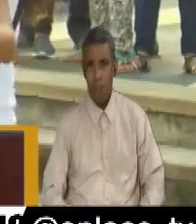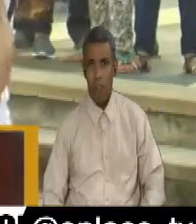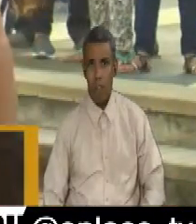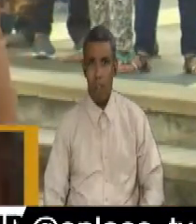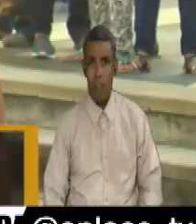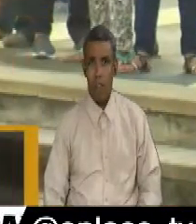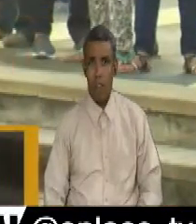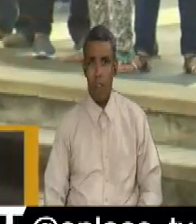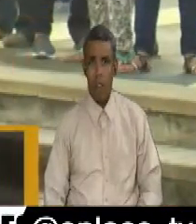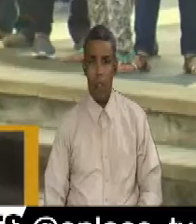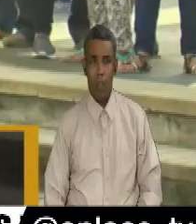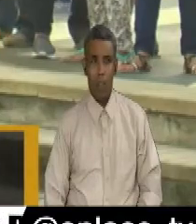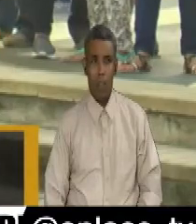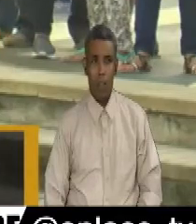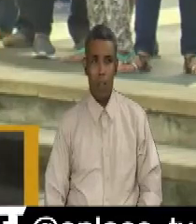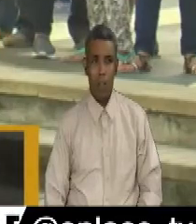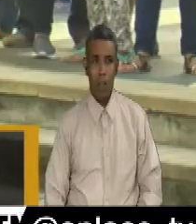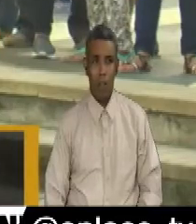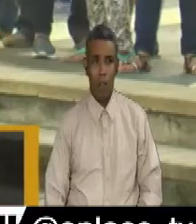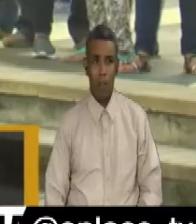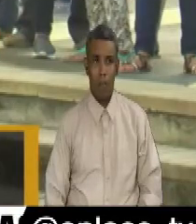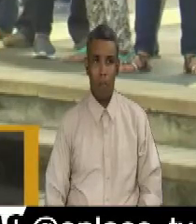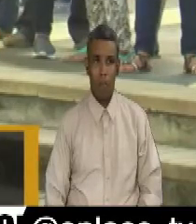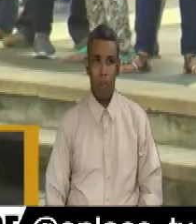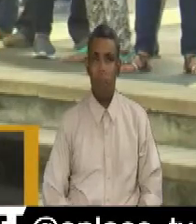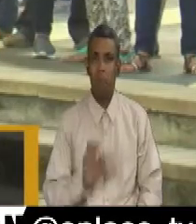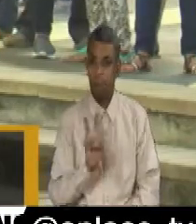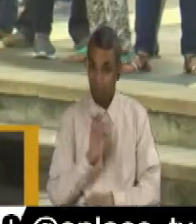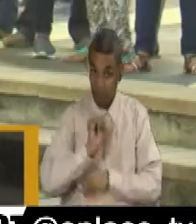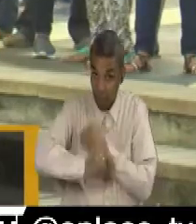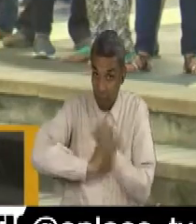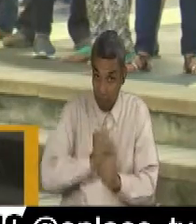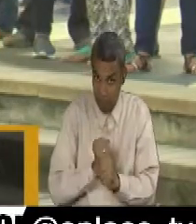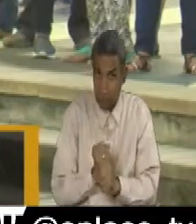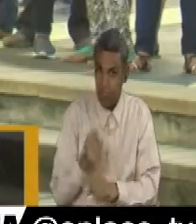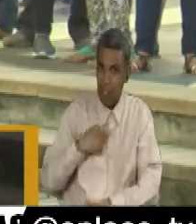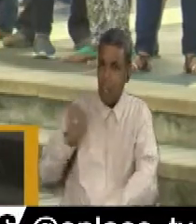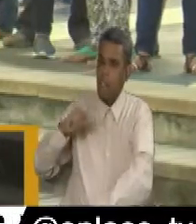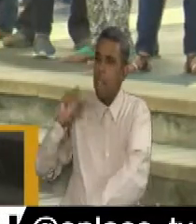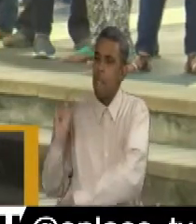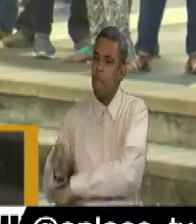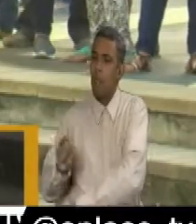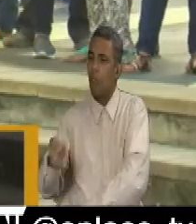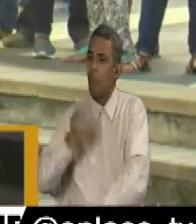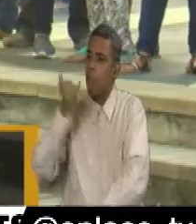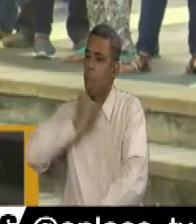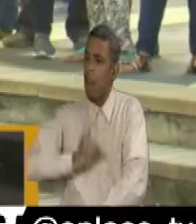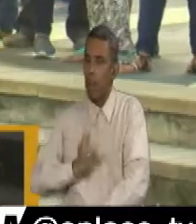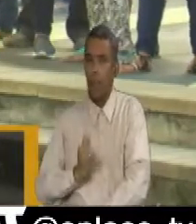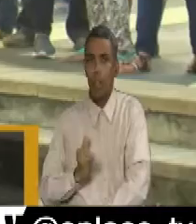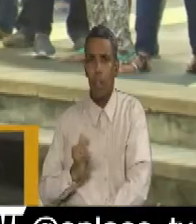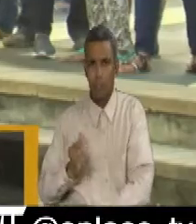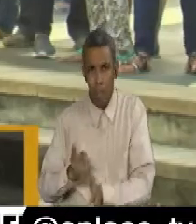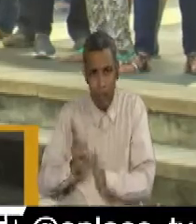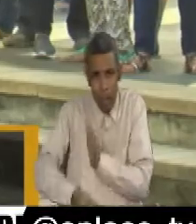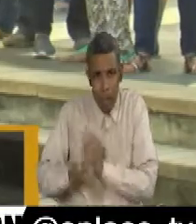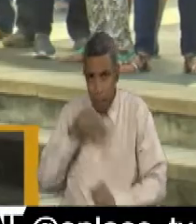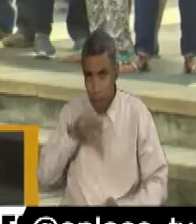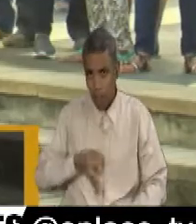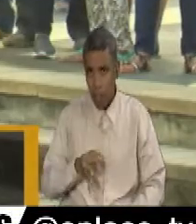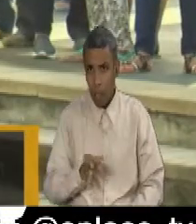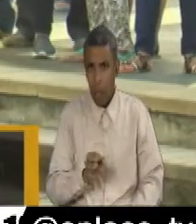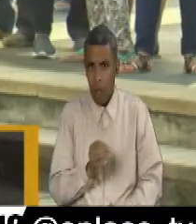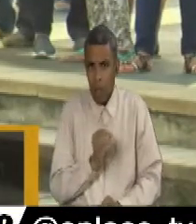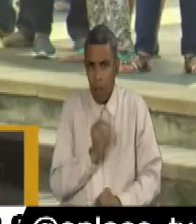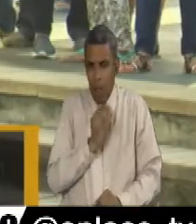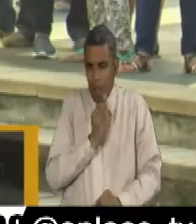un proceso porque fueron 7 años en los que a David Ravelo se le sindicó de un delito que él no había cometido. Entonces eso es precisamente